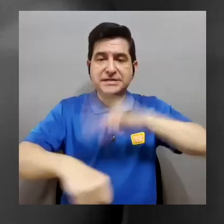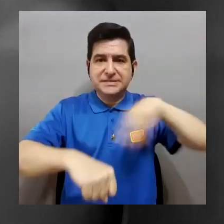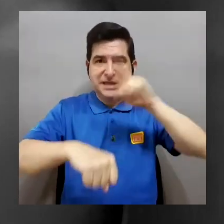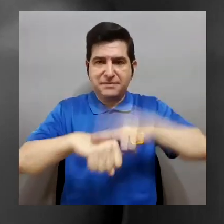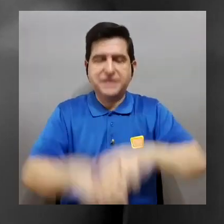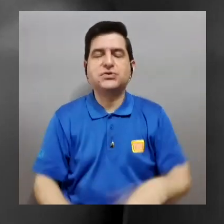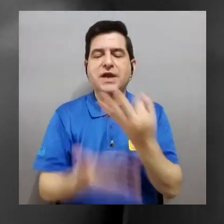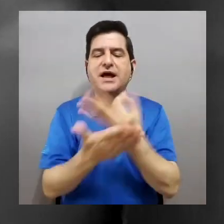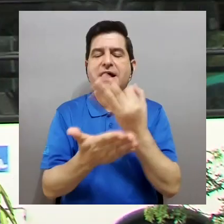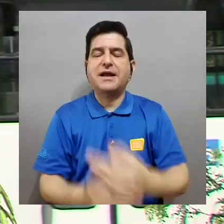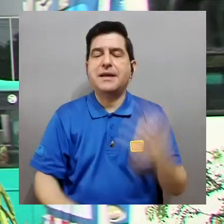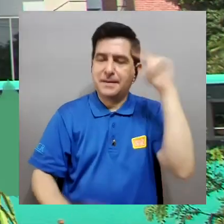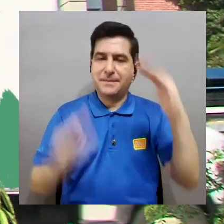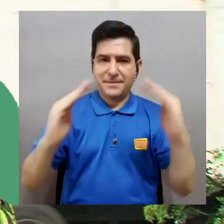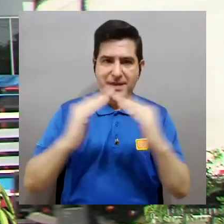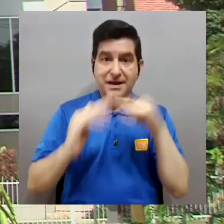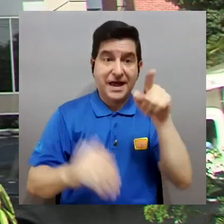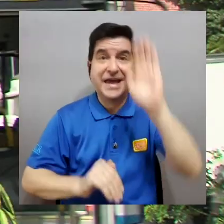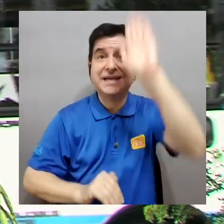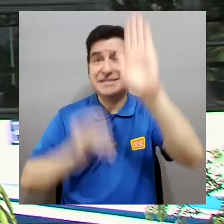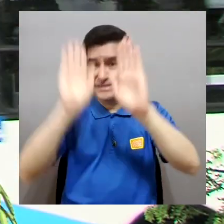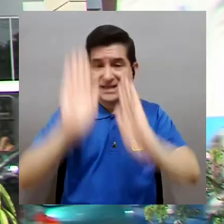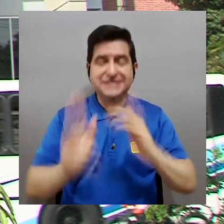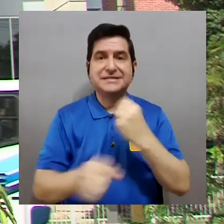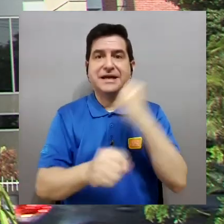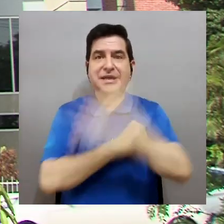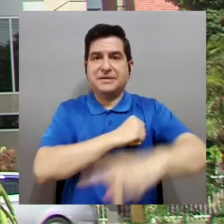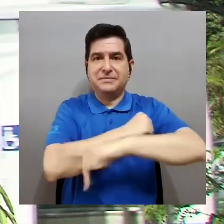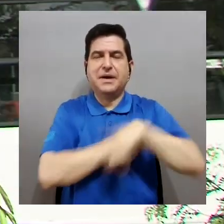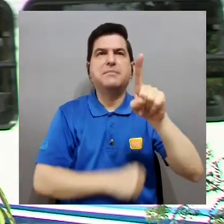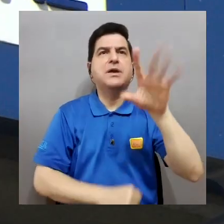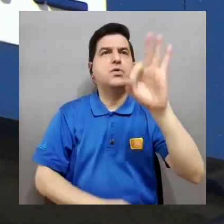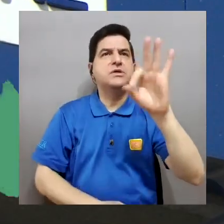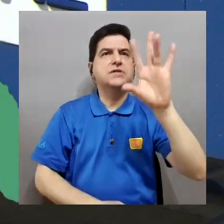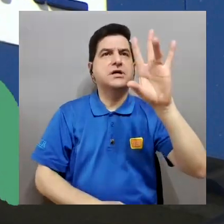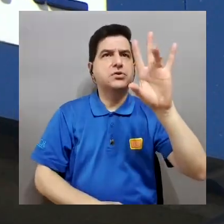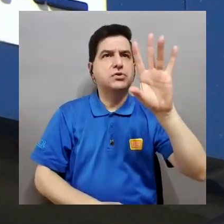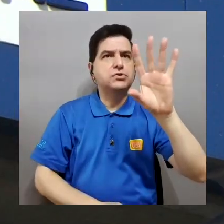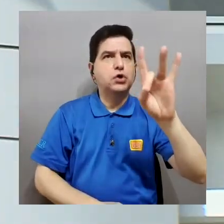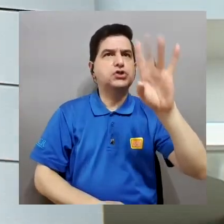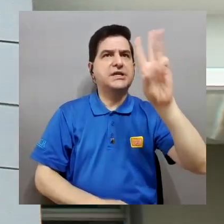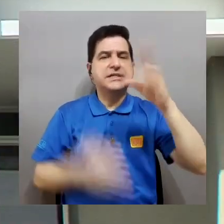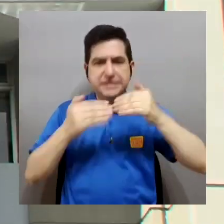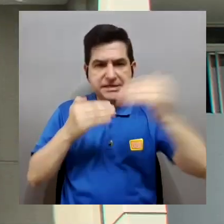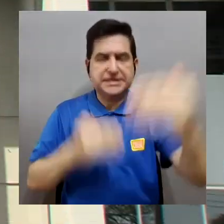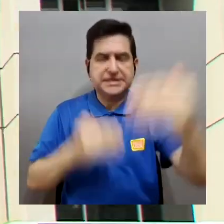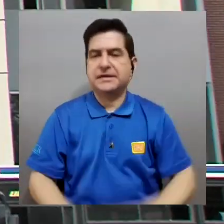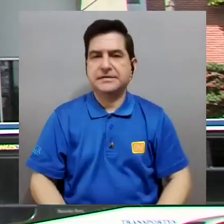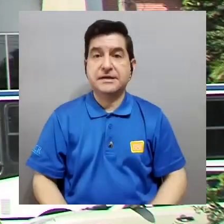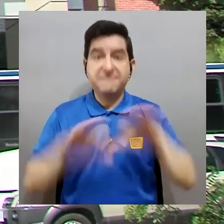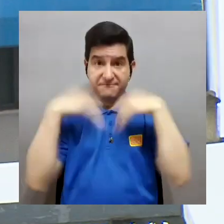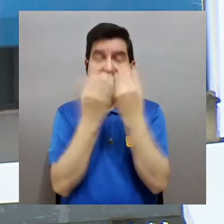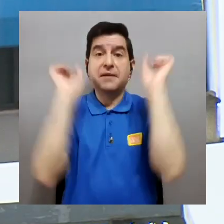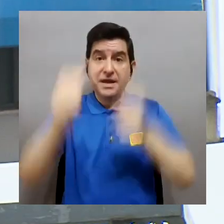Financiero Nacional para la Vivienda. Ese es el esquema que se ha trabajado en el país desde 1986. Entonces, las